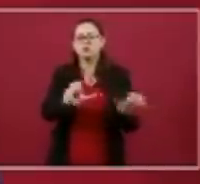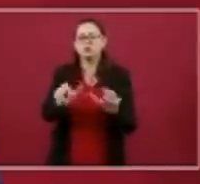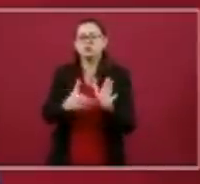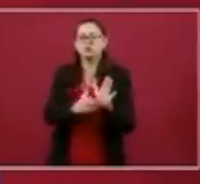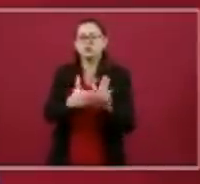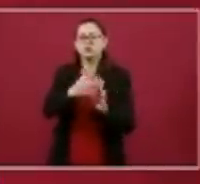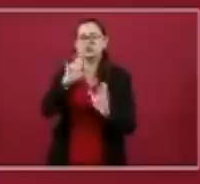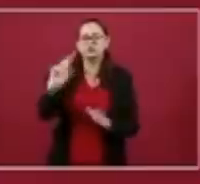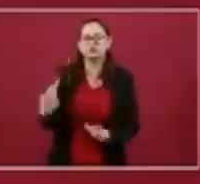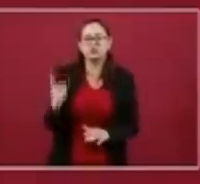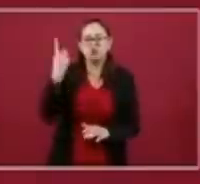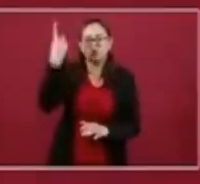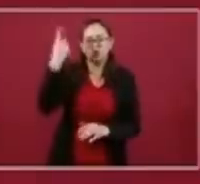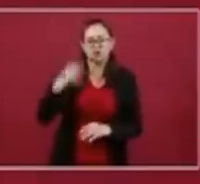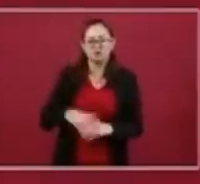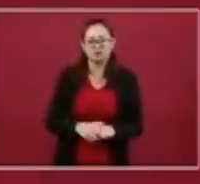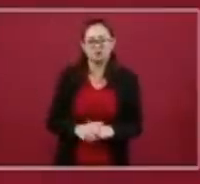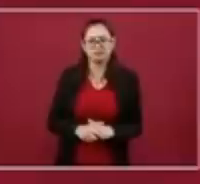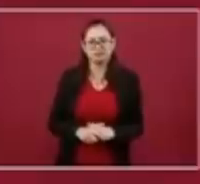4,800 millones de dólares.